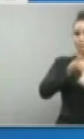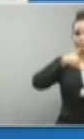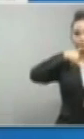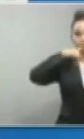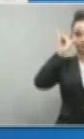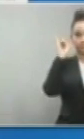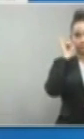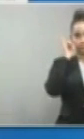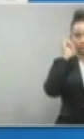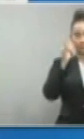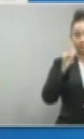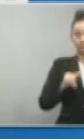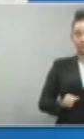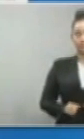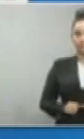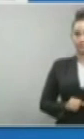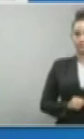ayer